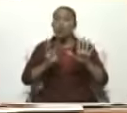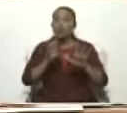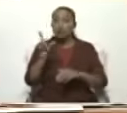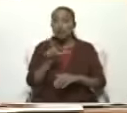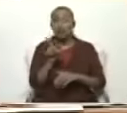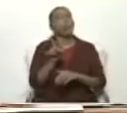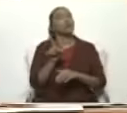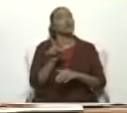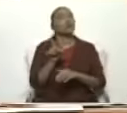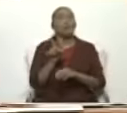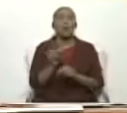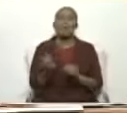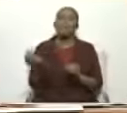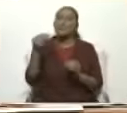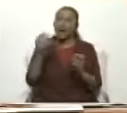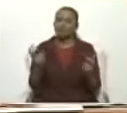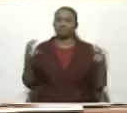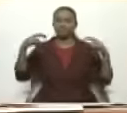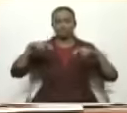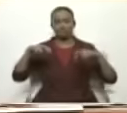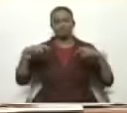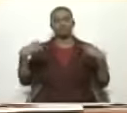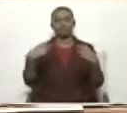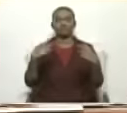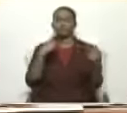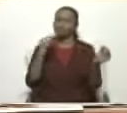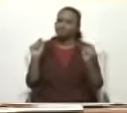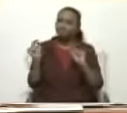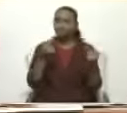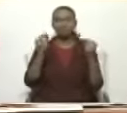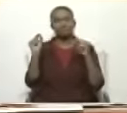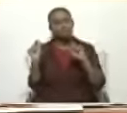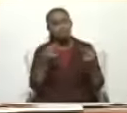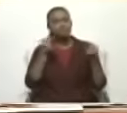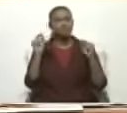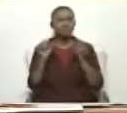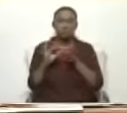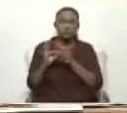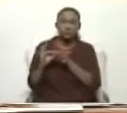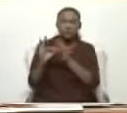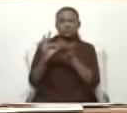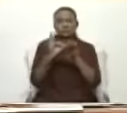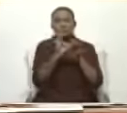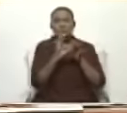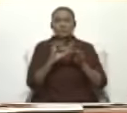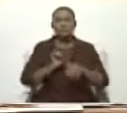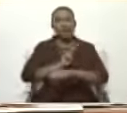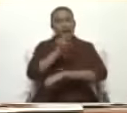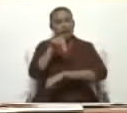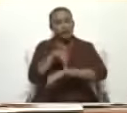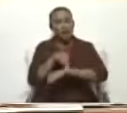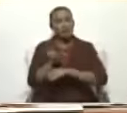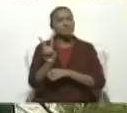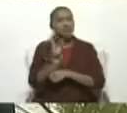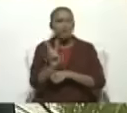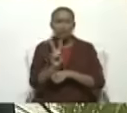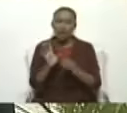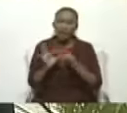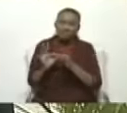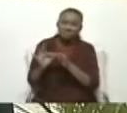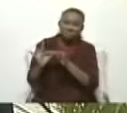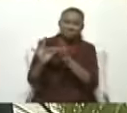diálogo, más disposición para la unión nacional y que Venezuela entre todos la